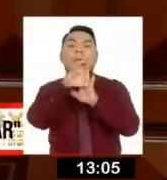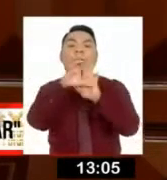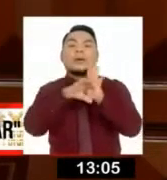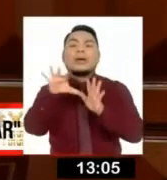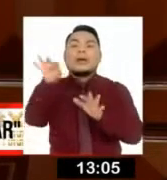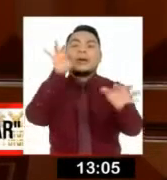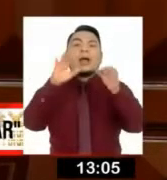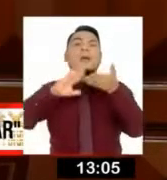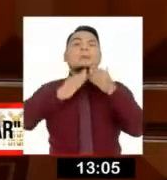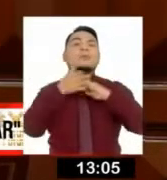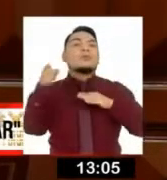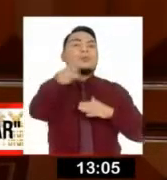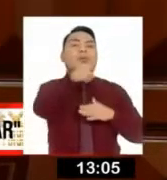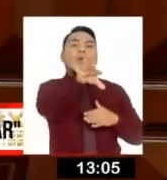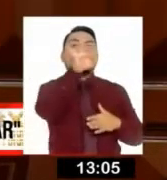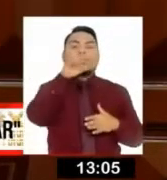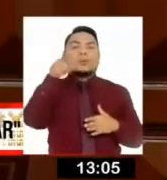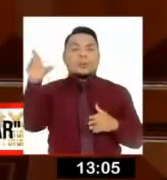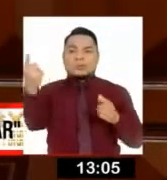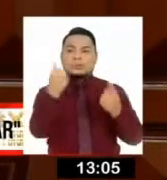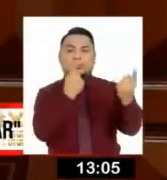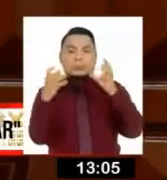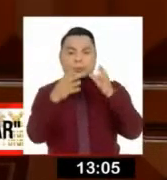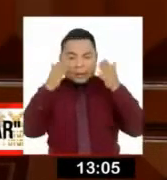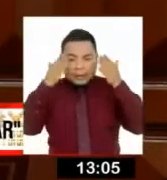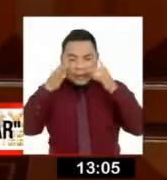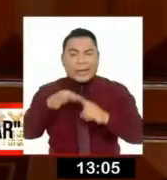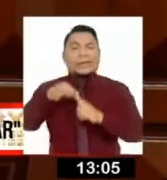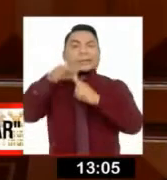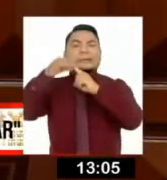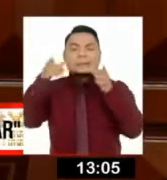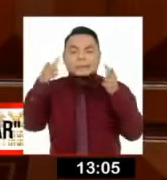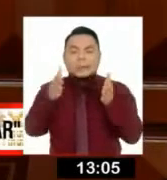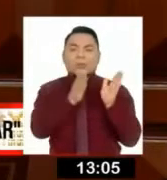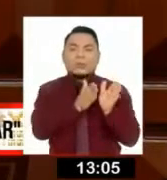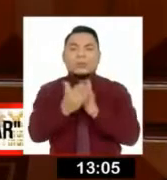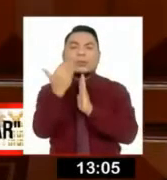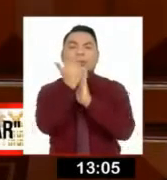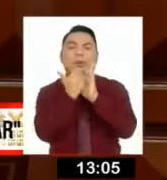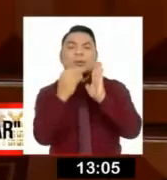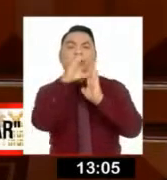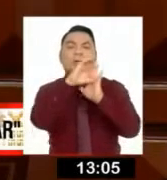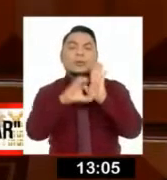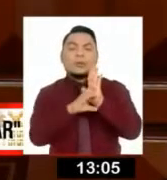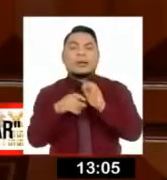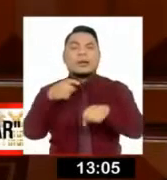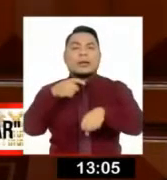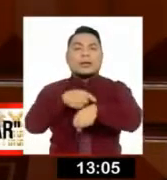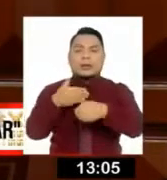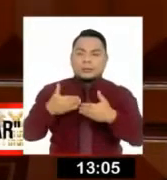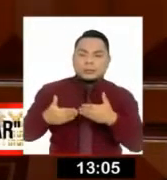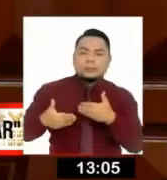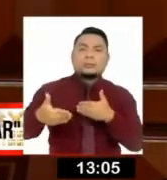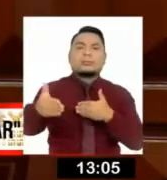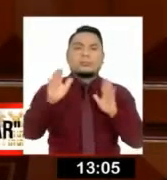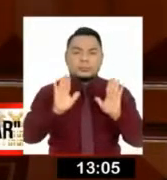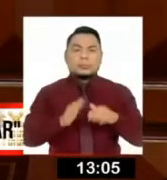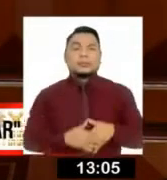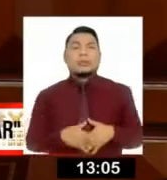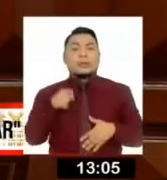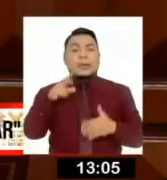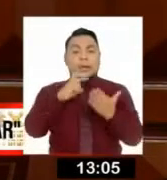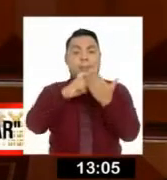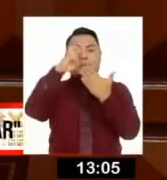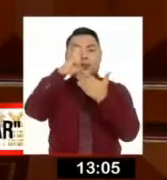elegida por el pueblo exclusivamente para dedicarse a elaborarla en un plazo predeterminado. Un proyecto